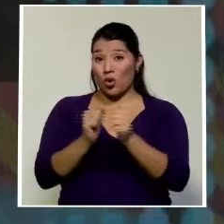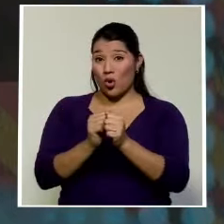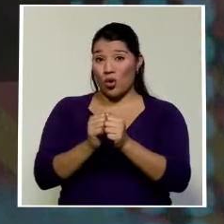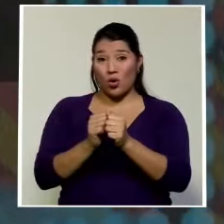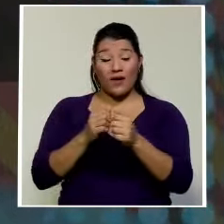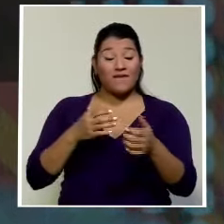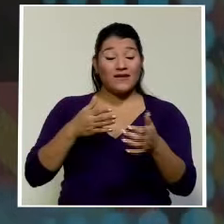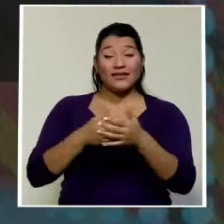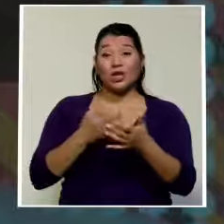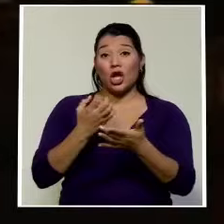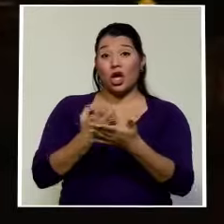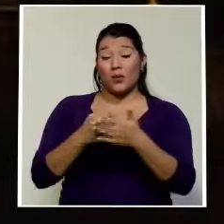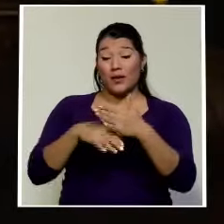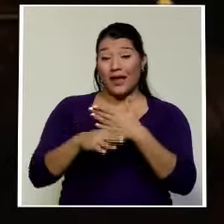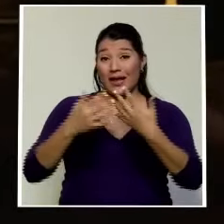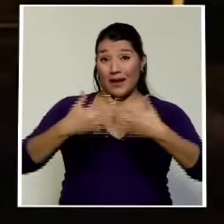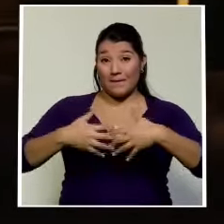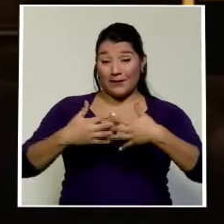empresa.